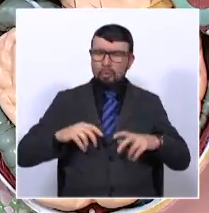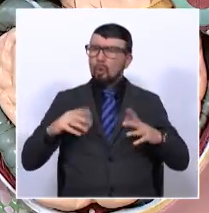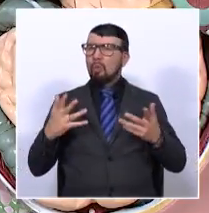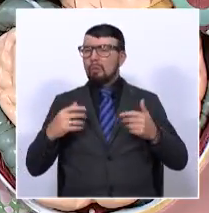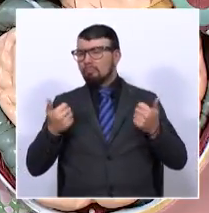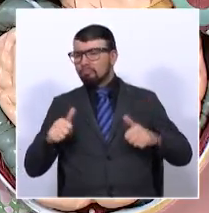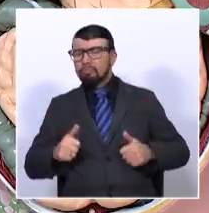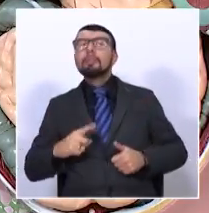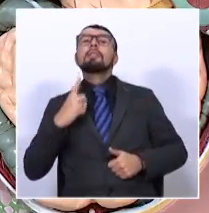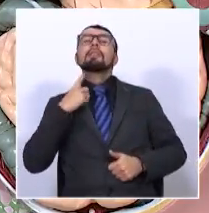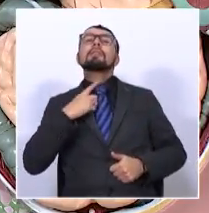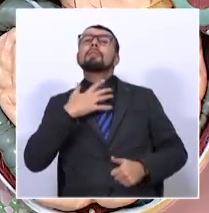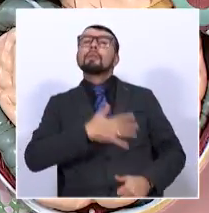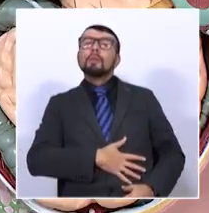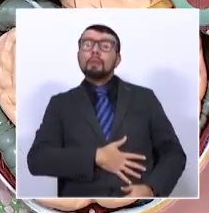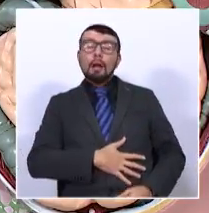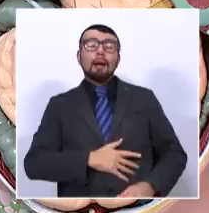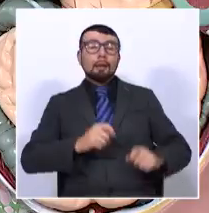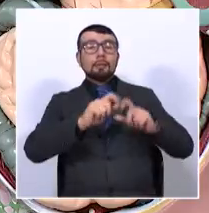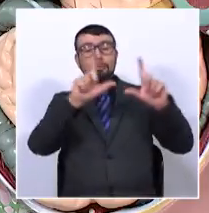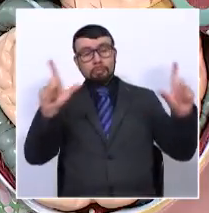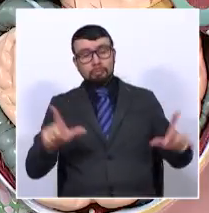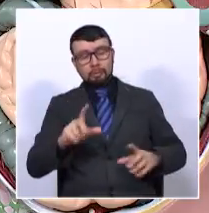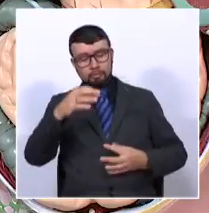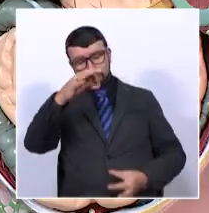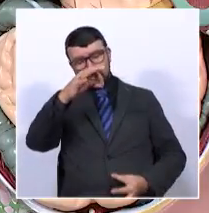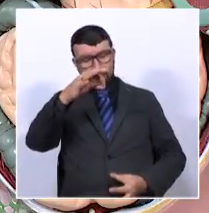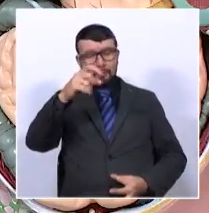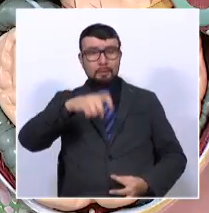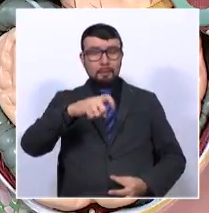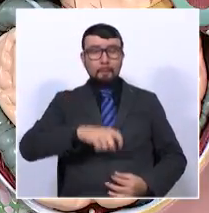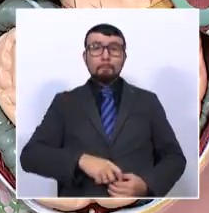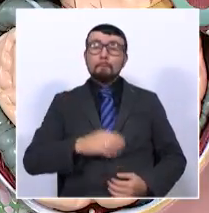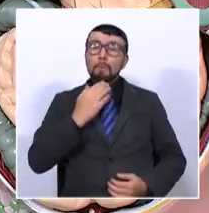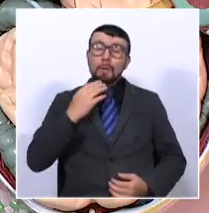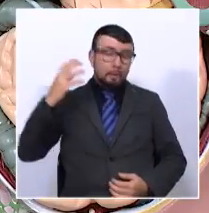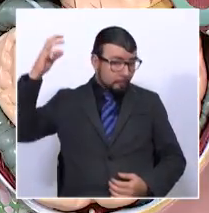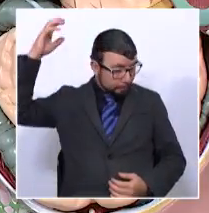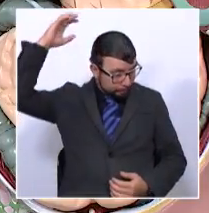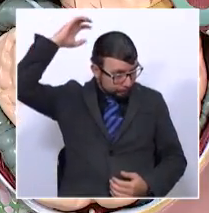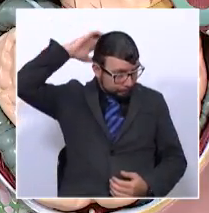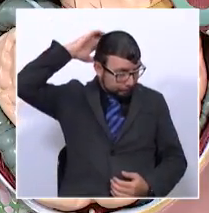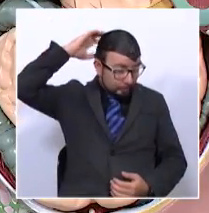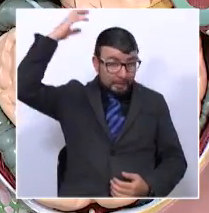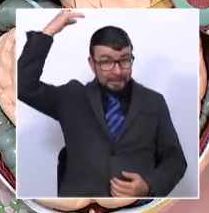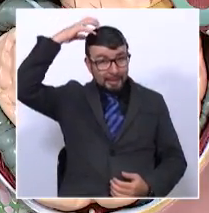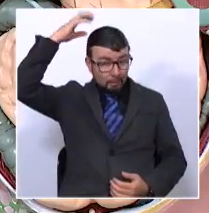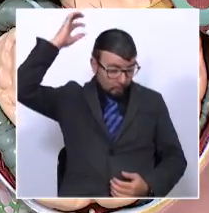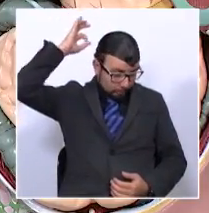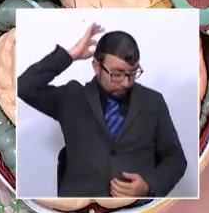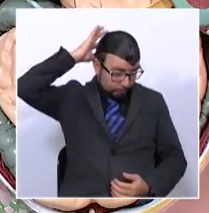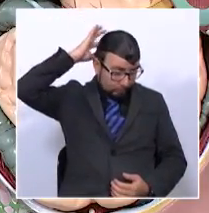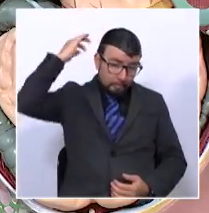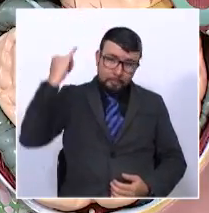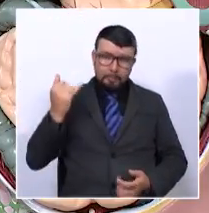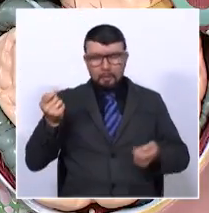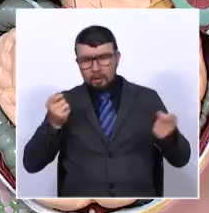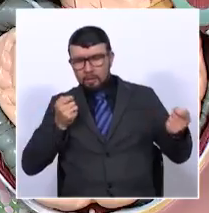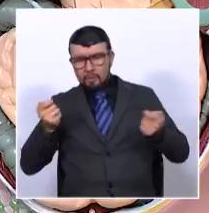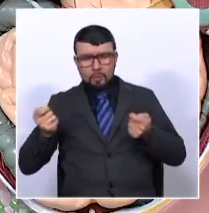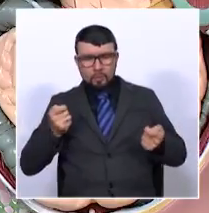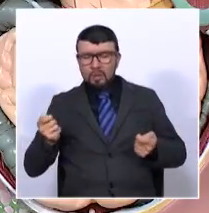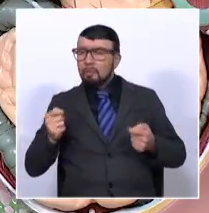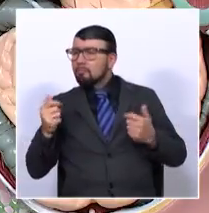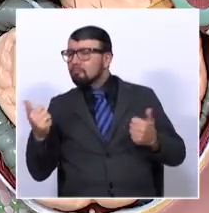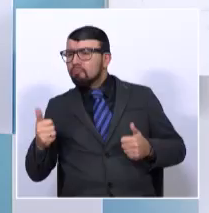eje de tiroides, cerebro, que hay una glandulita pequeñita que es la que maneja todo el sistema hormonal, cómo está ese eje para